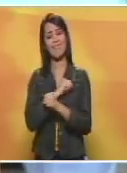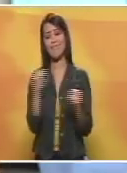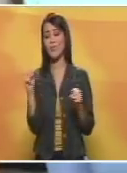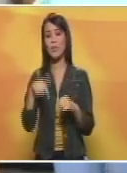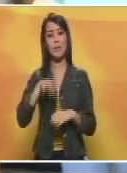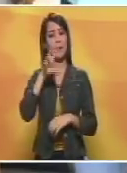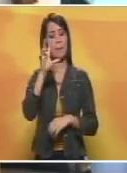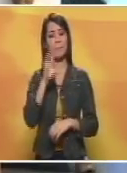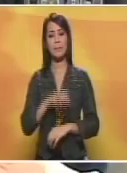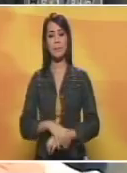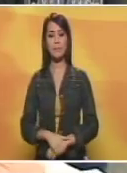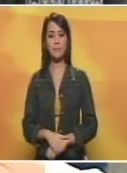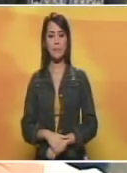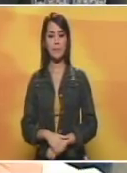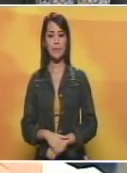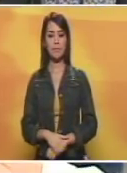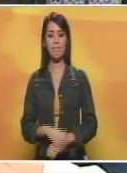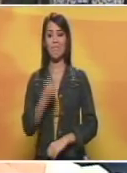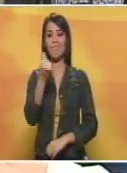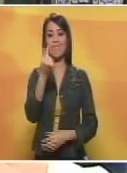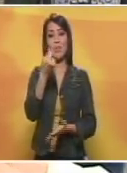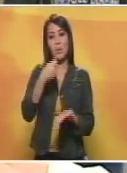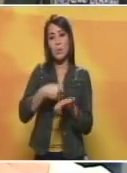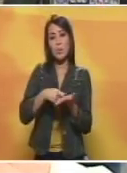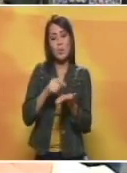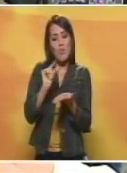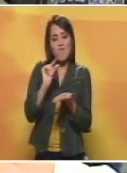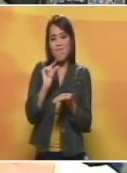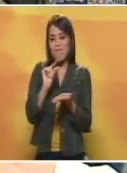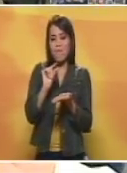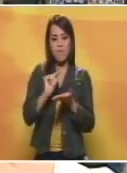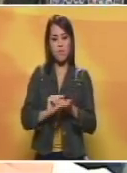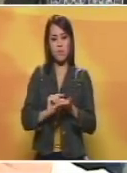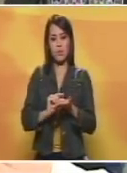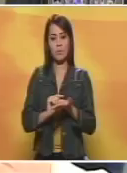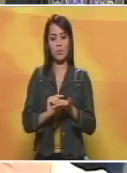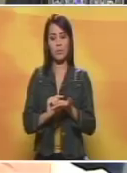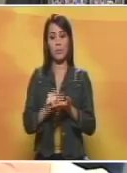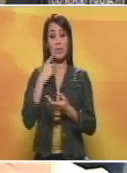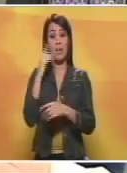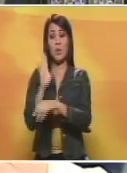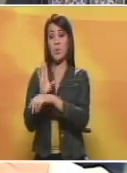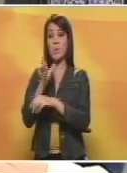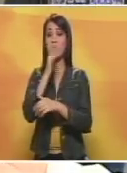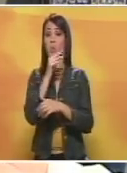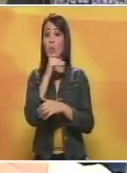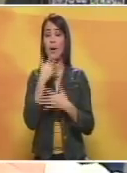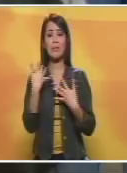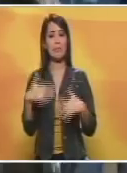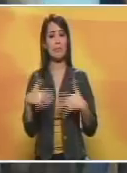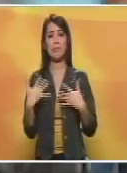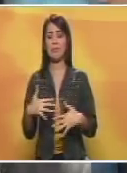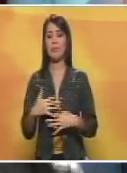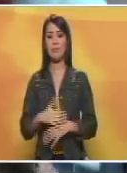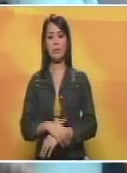país no me ha alcanzado el sueldo para nada la inseguridad es demasiado